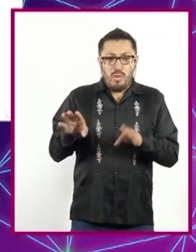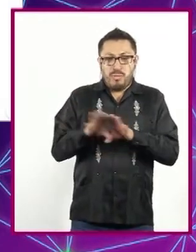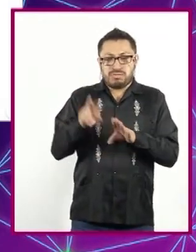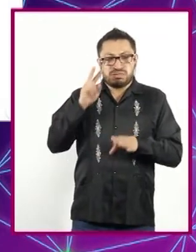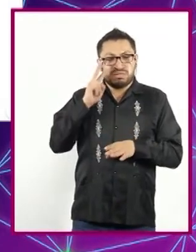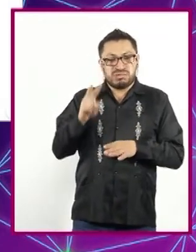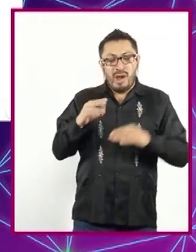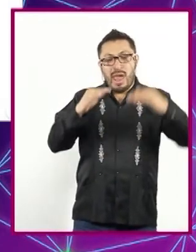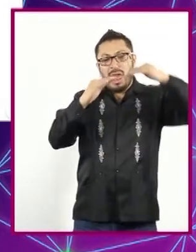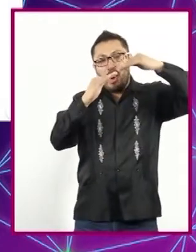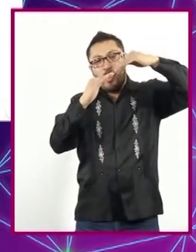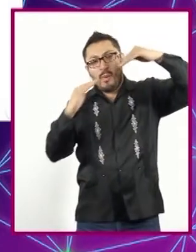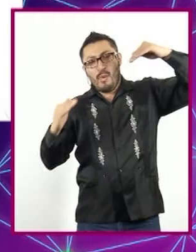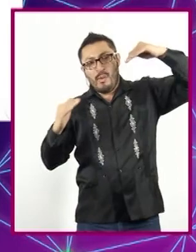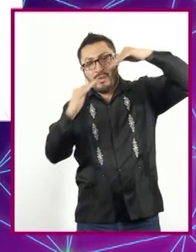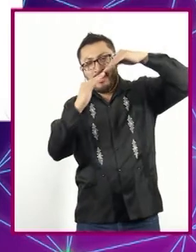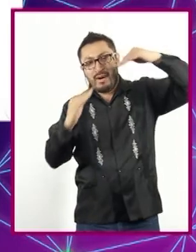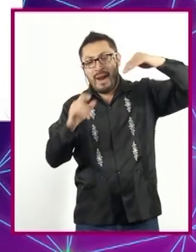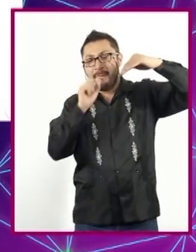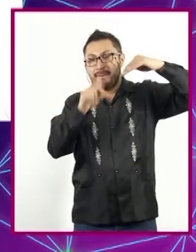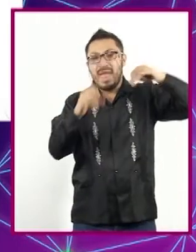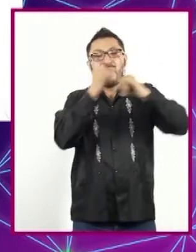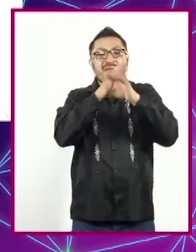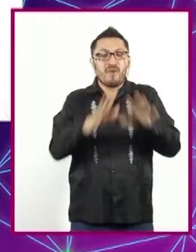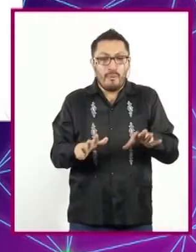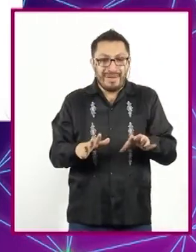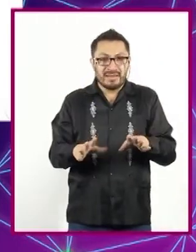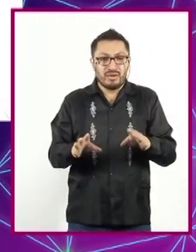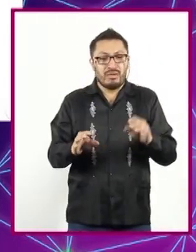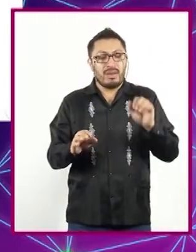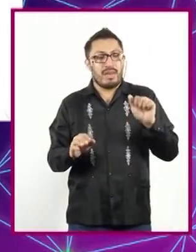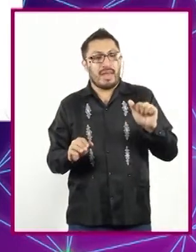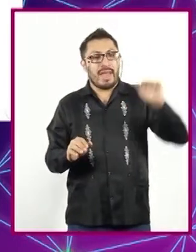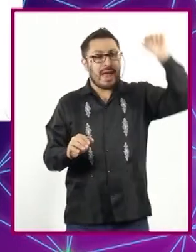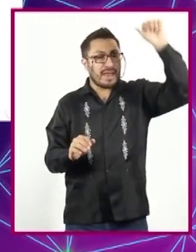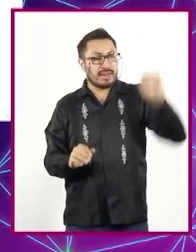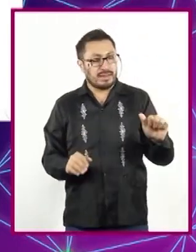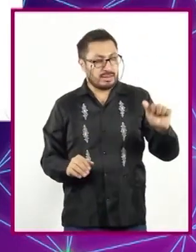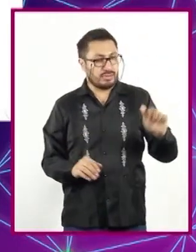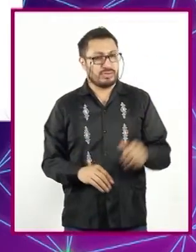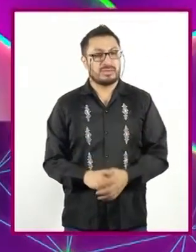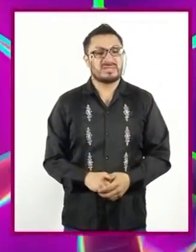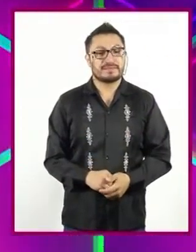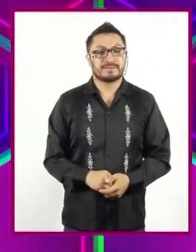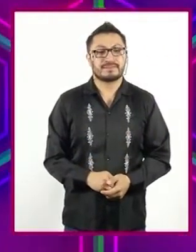el corte inclinado y se brinda información de la altura de la sección.